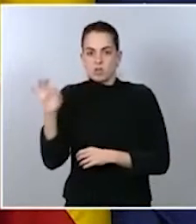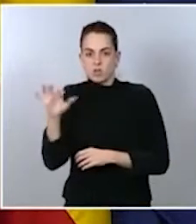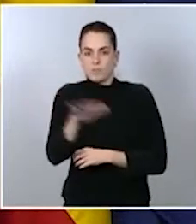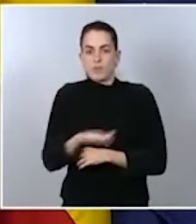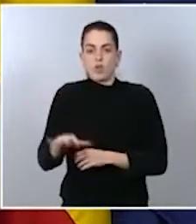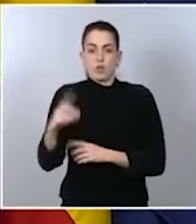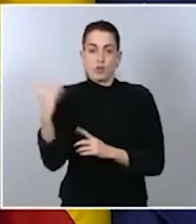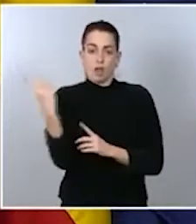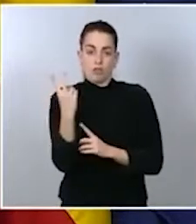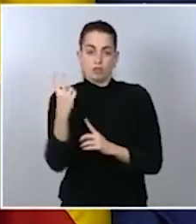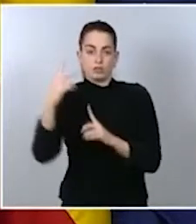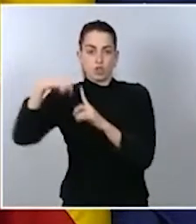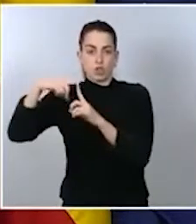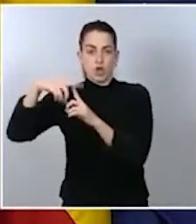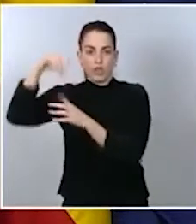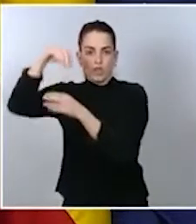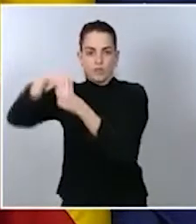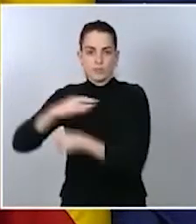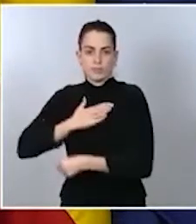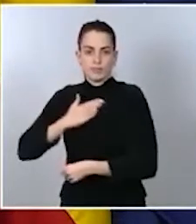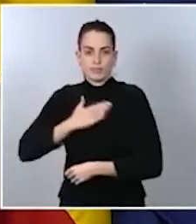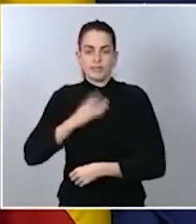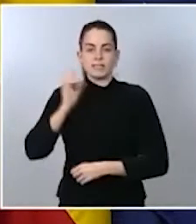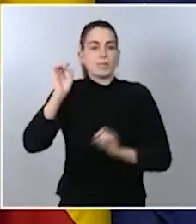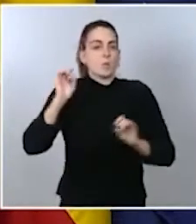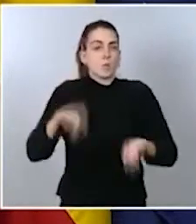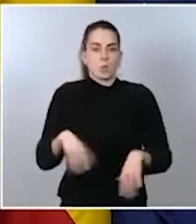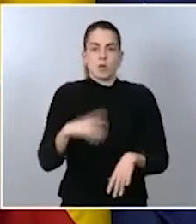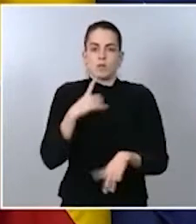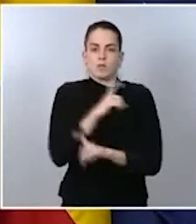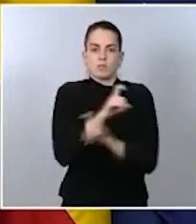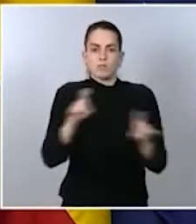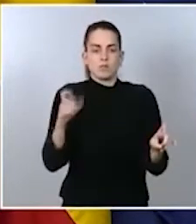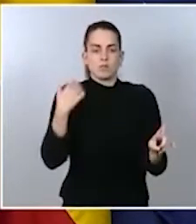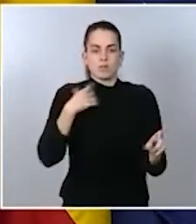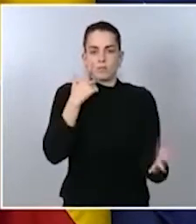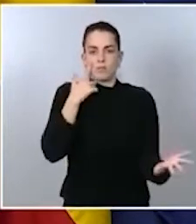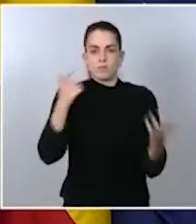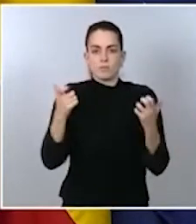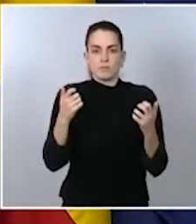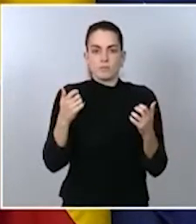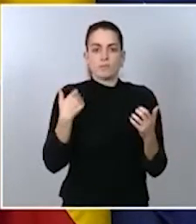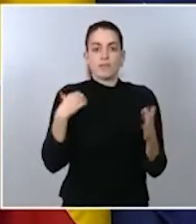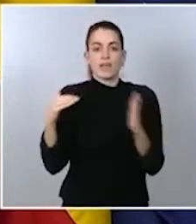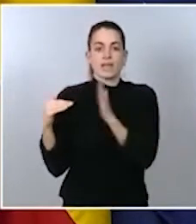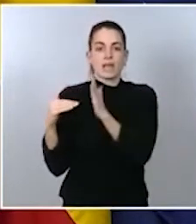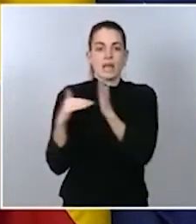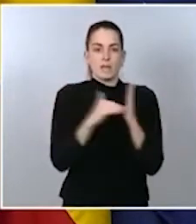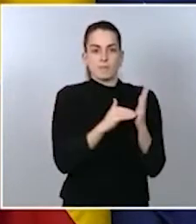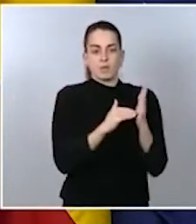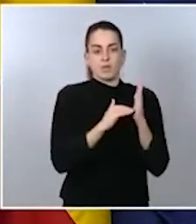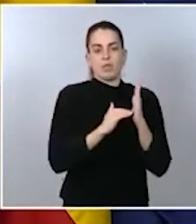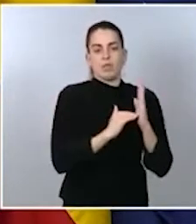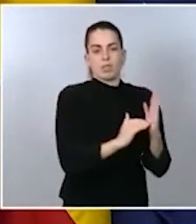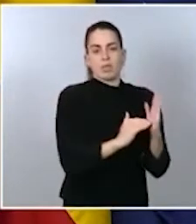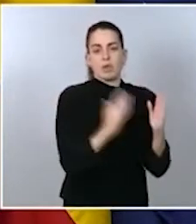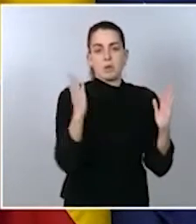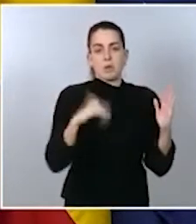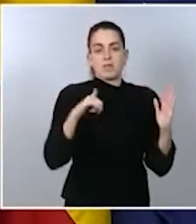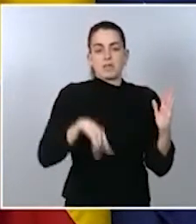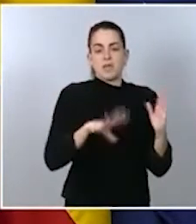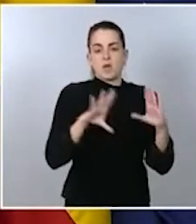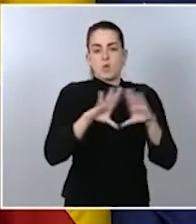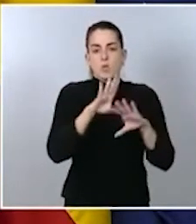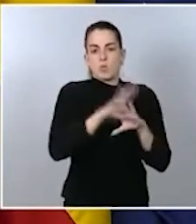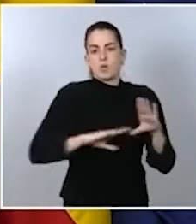es importante igualmente destacar que ya no tenemos camiones embolsados y que en la comunidad de madrid' los polígonos